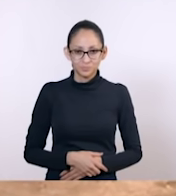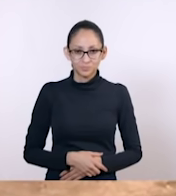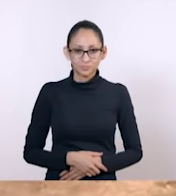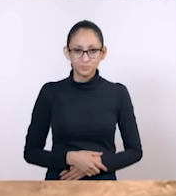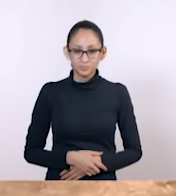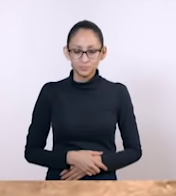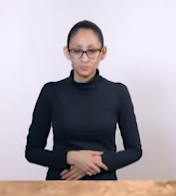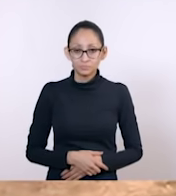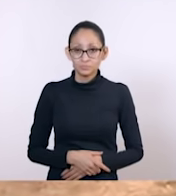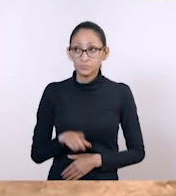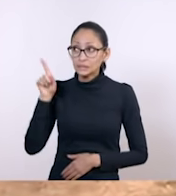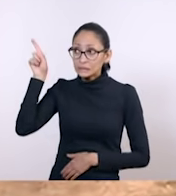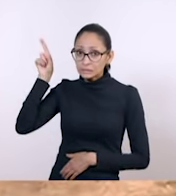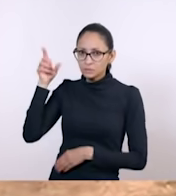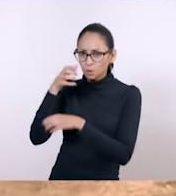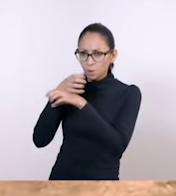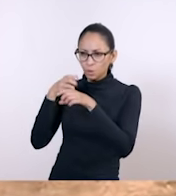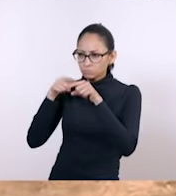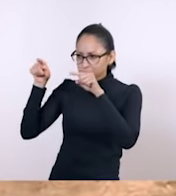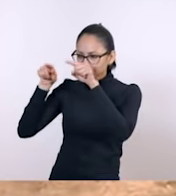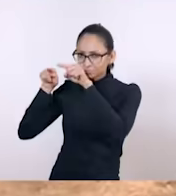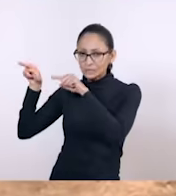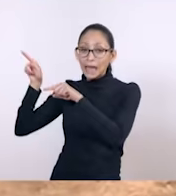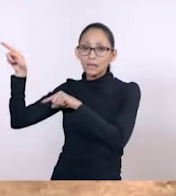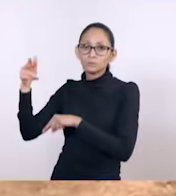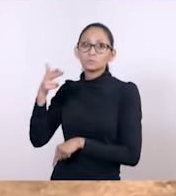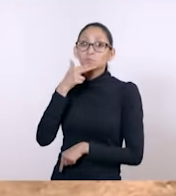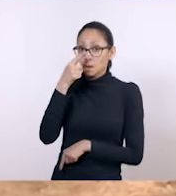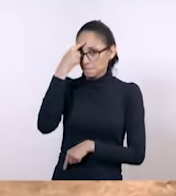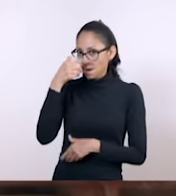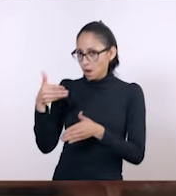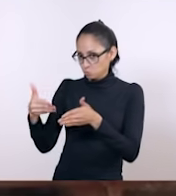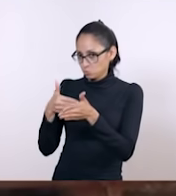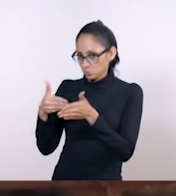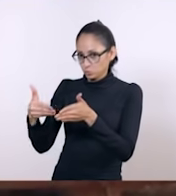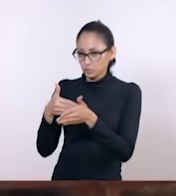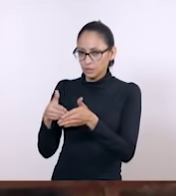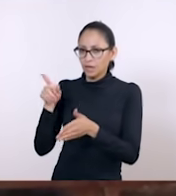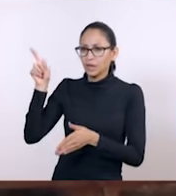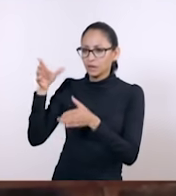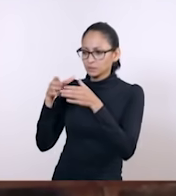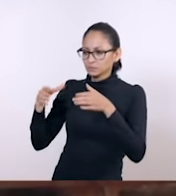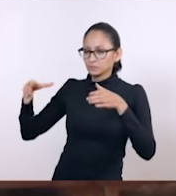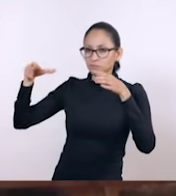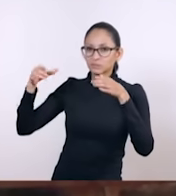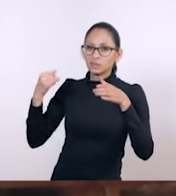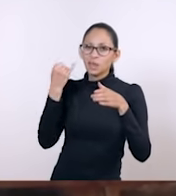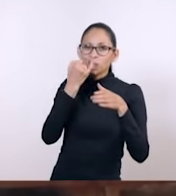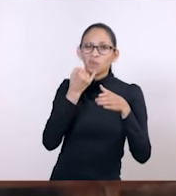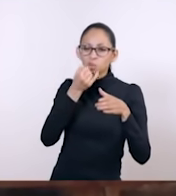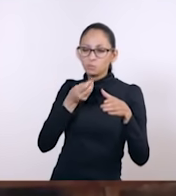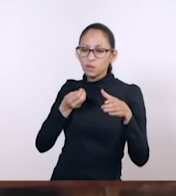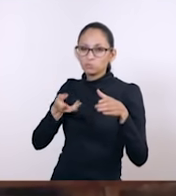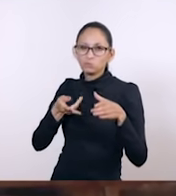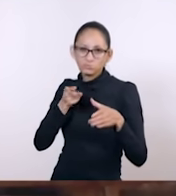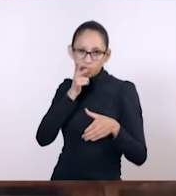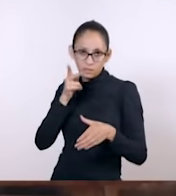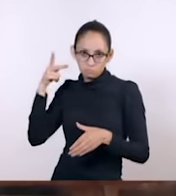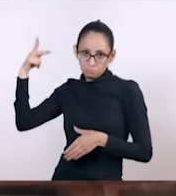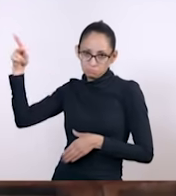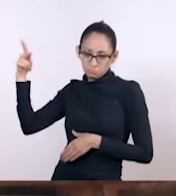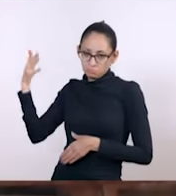Estas son las cosas que usamos en la cocina. Este le decimos en seltán jay